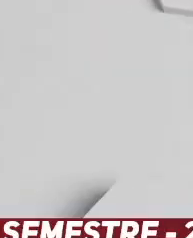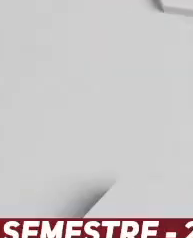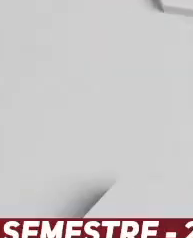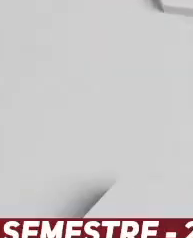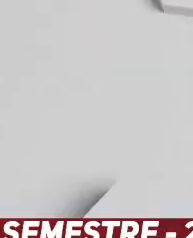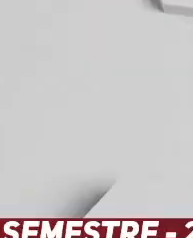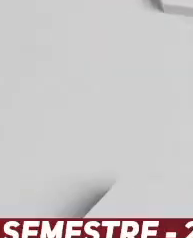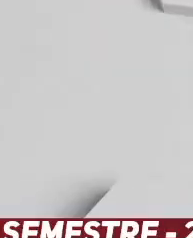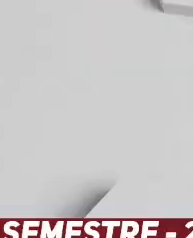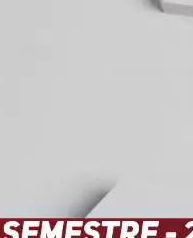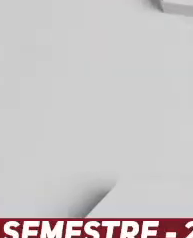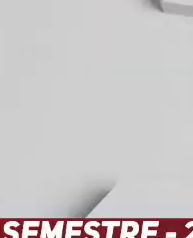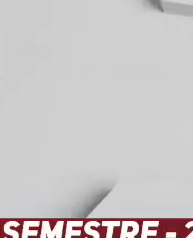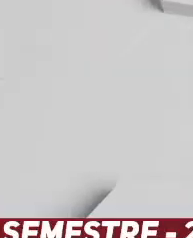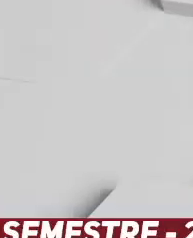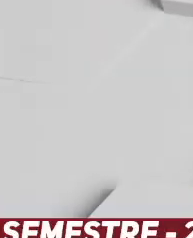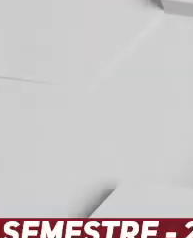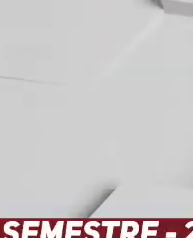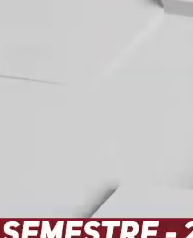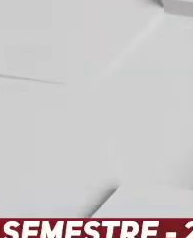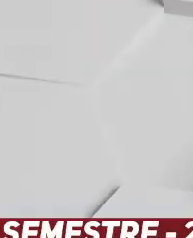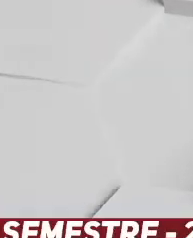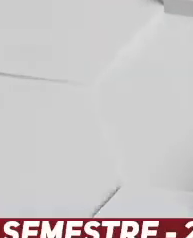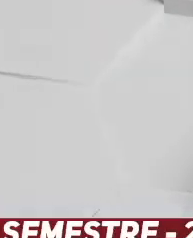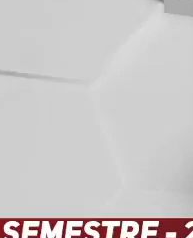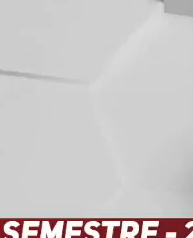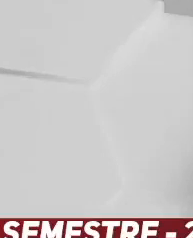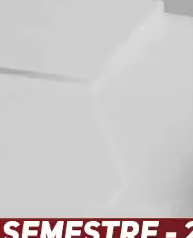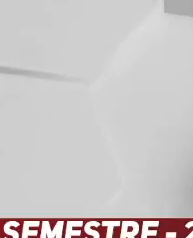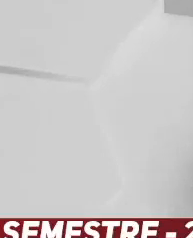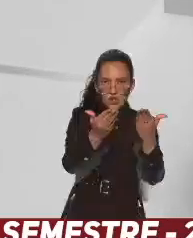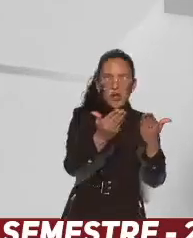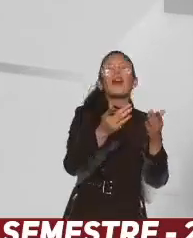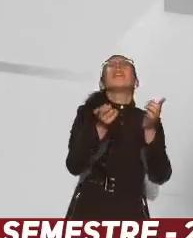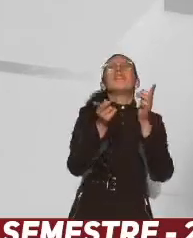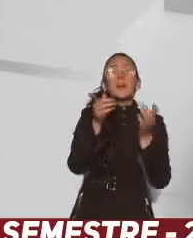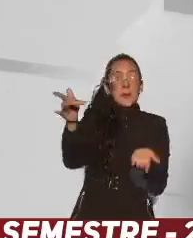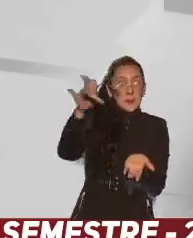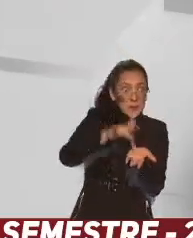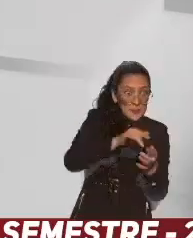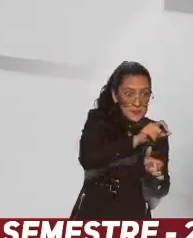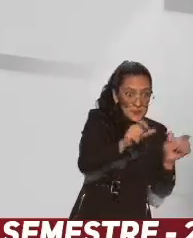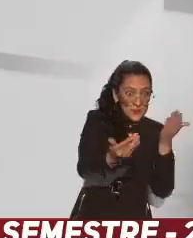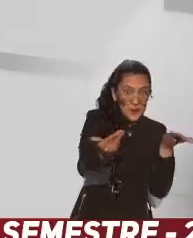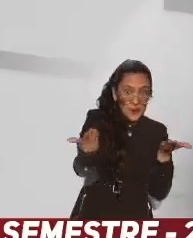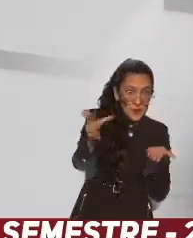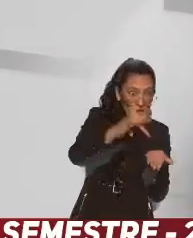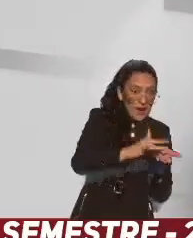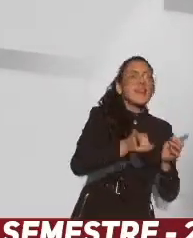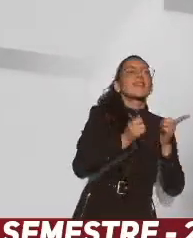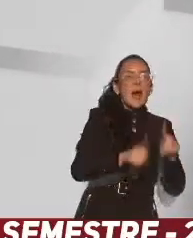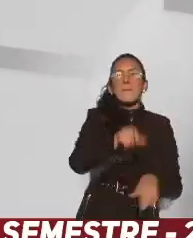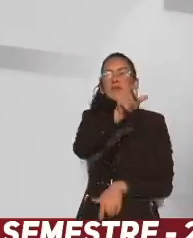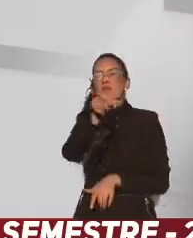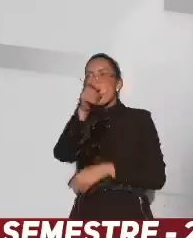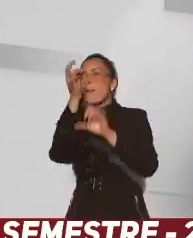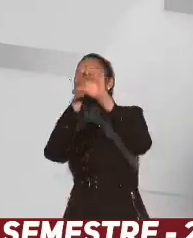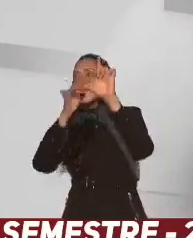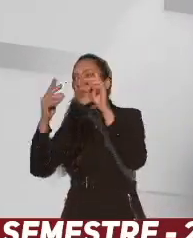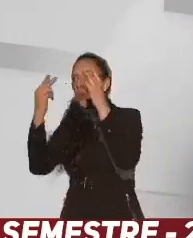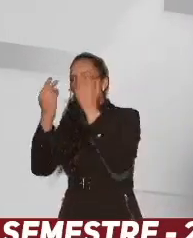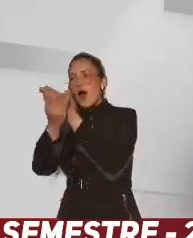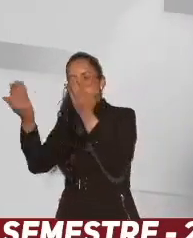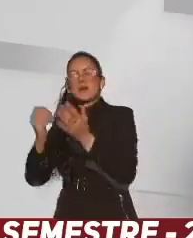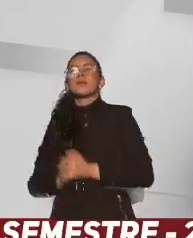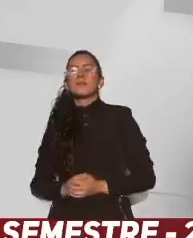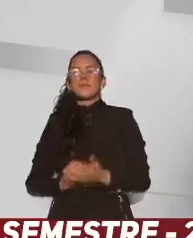Buenas tardes para todos los presentes y para todos aquellos que nos siguen en las diferentes redes sociales. A continuación, veremos